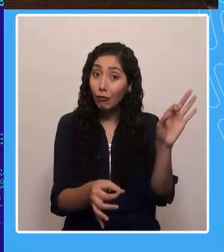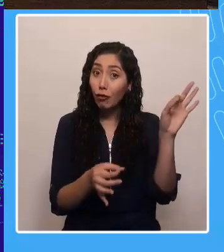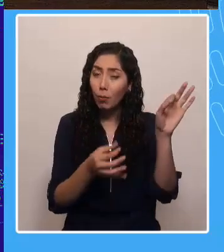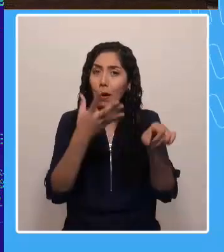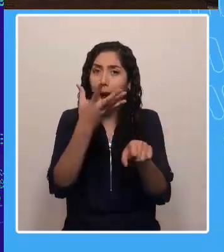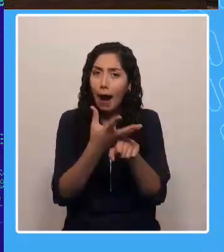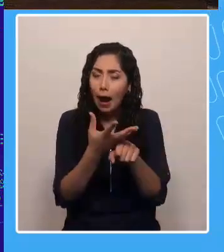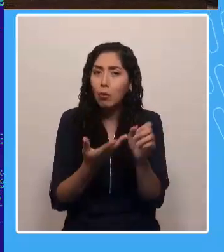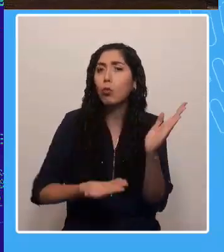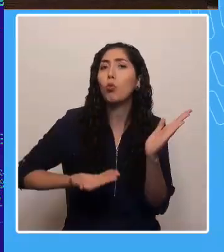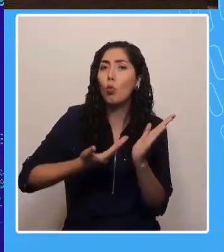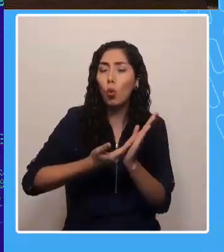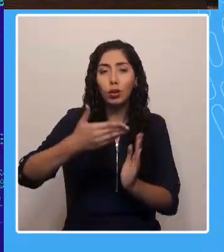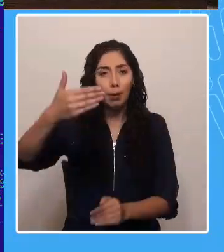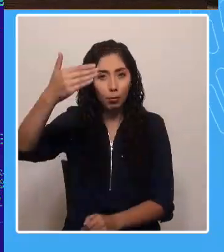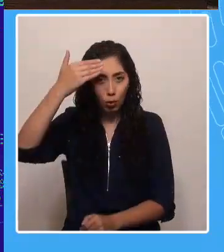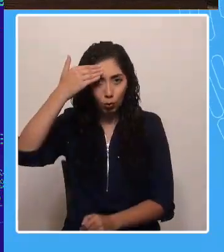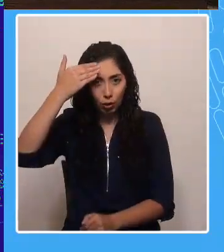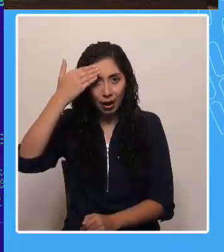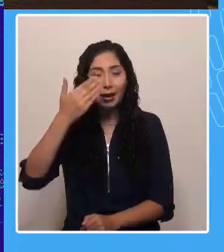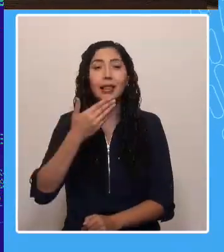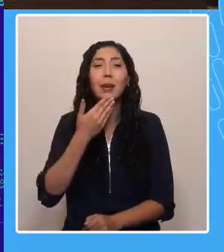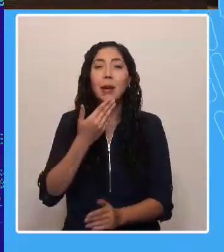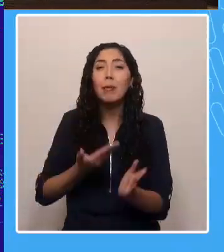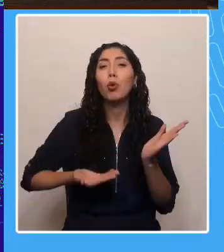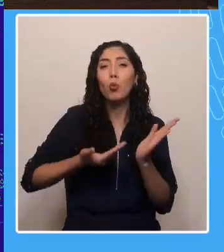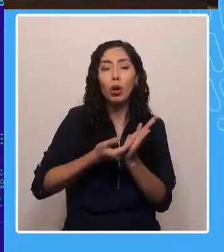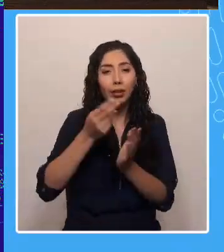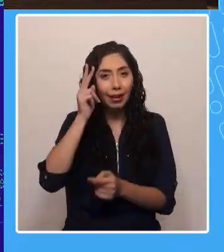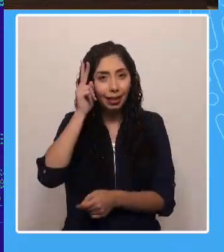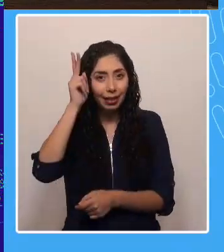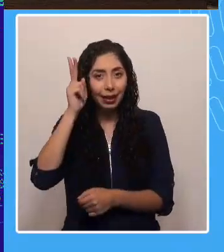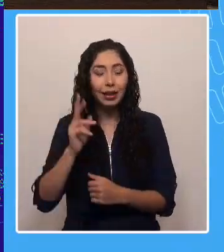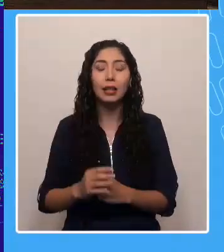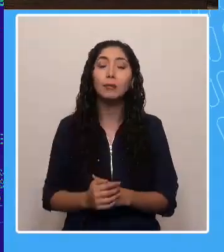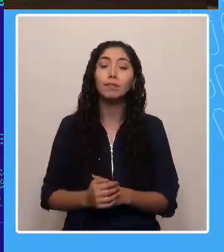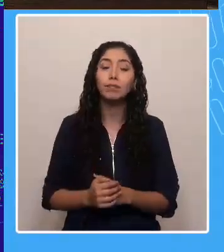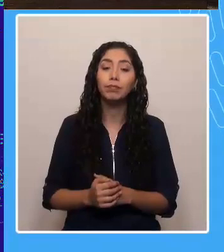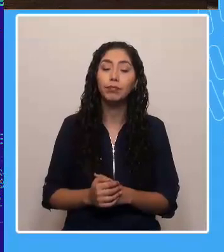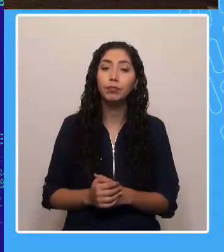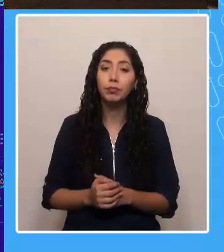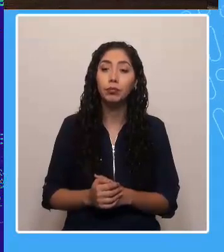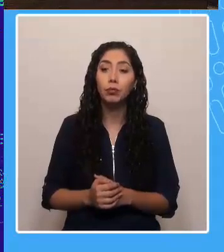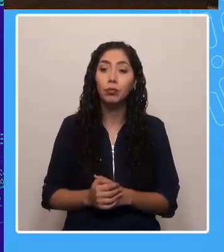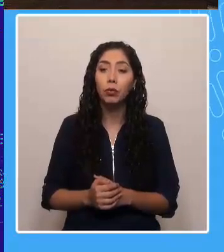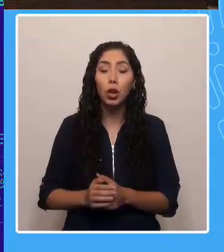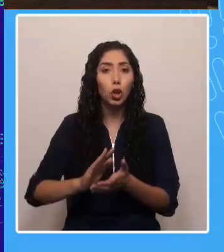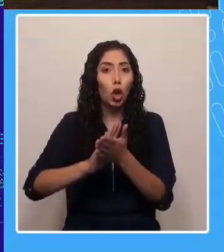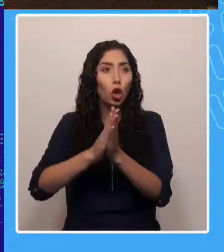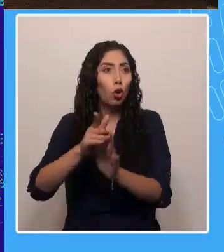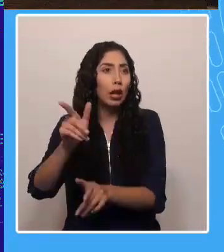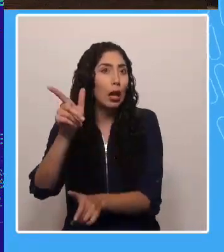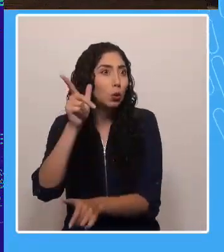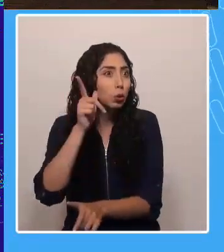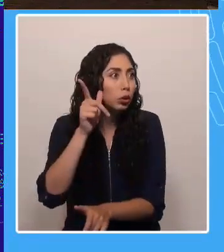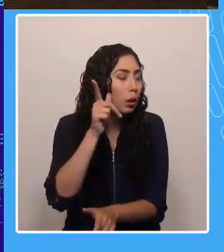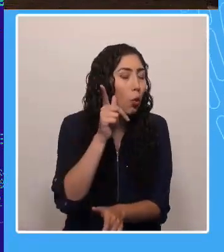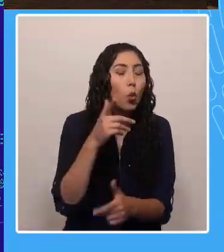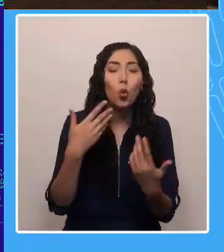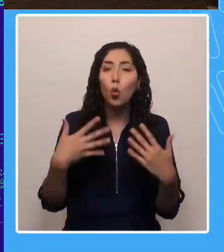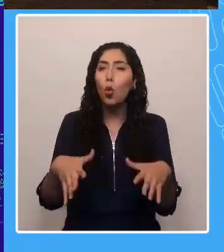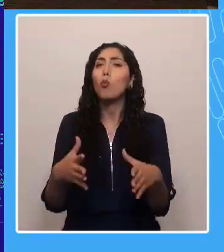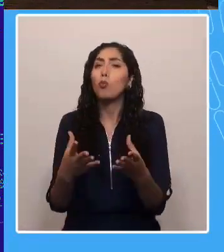popular e iniciativas indígenas. El material y lo escuchado es mucho y a veces sin